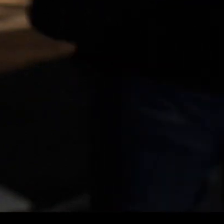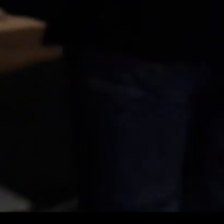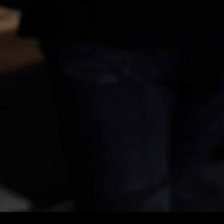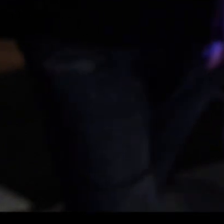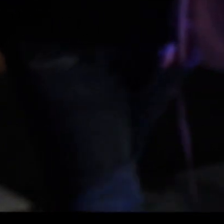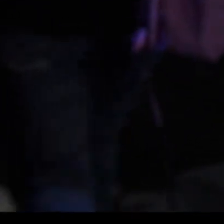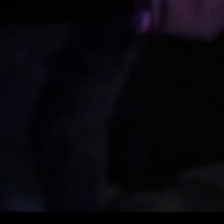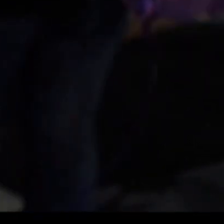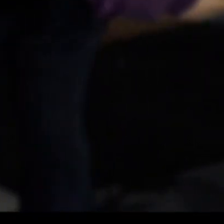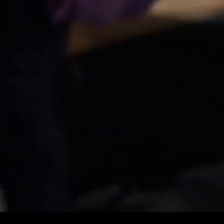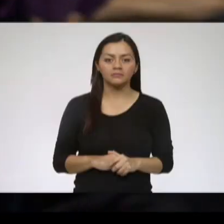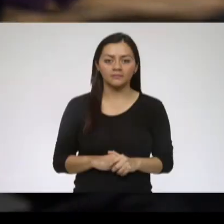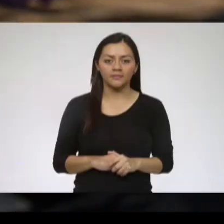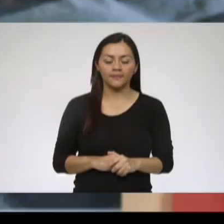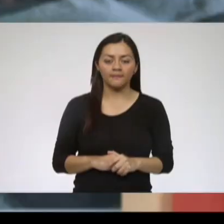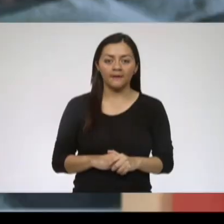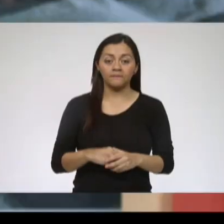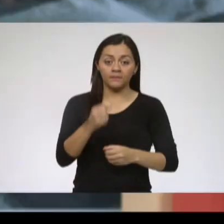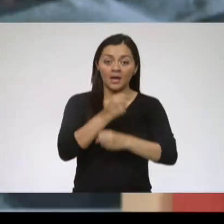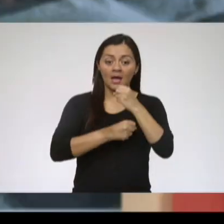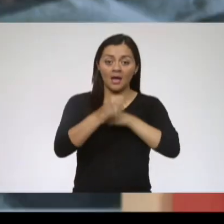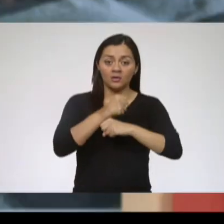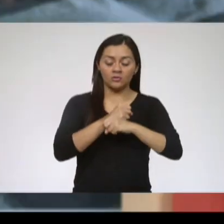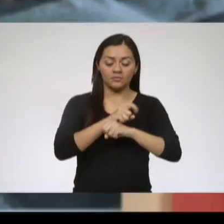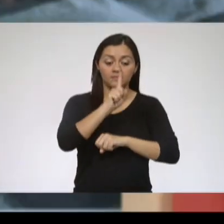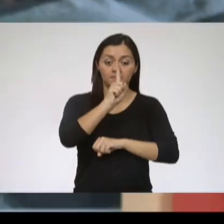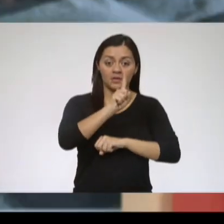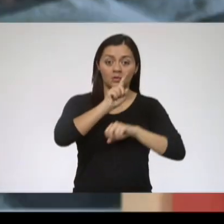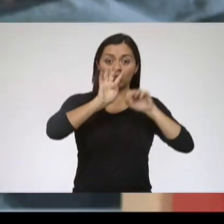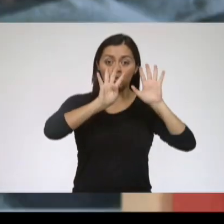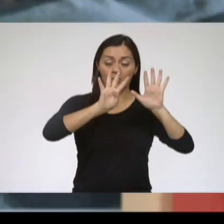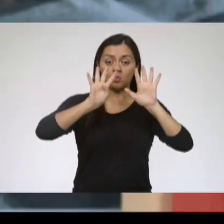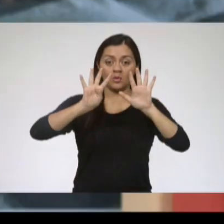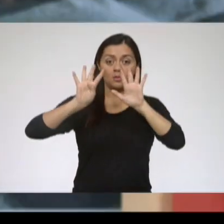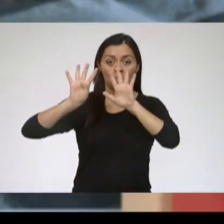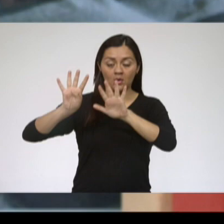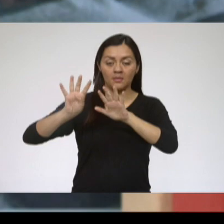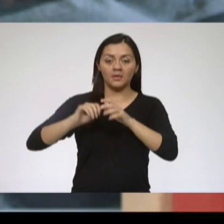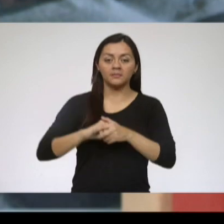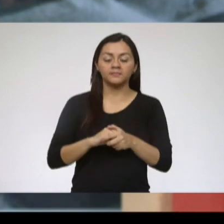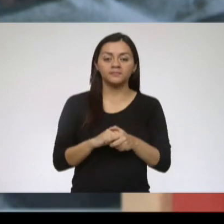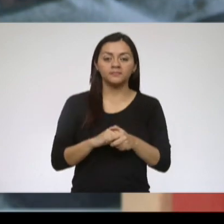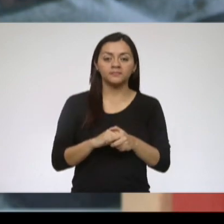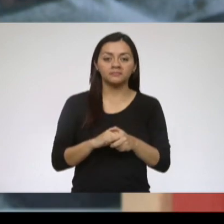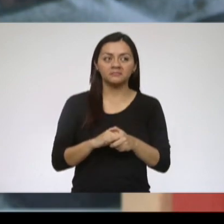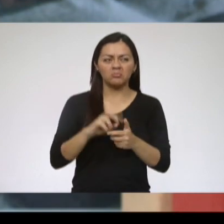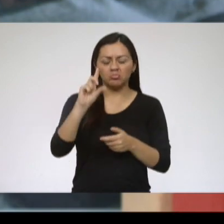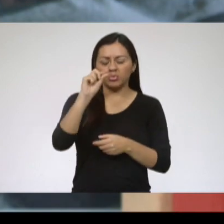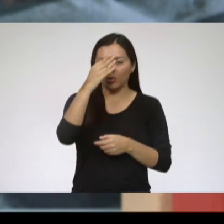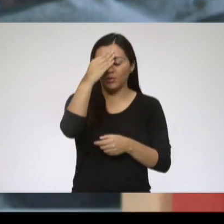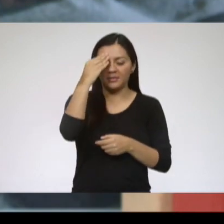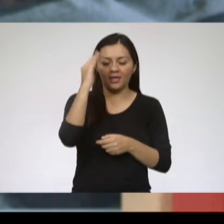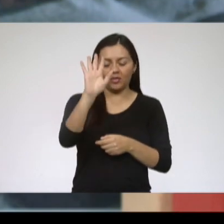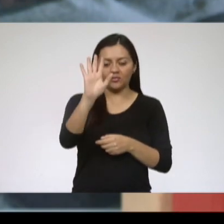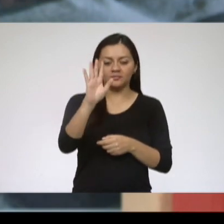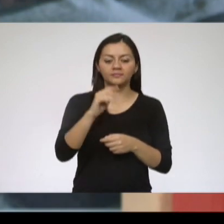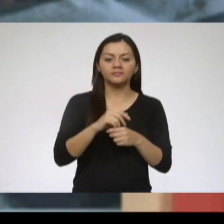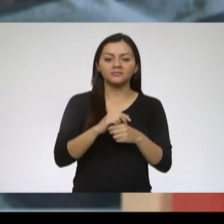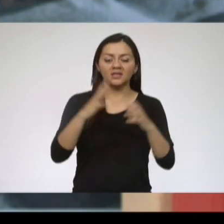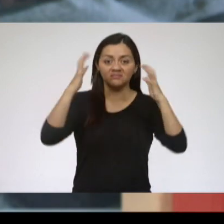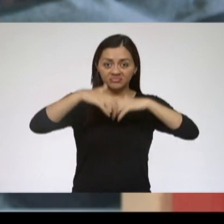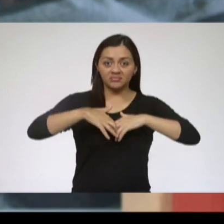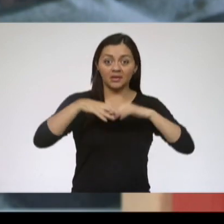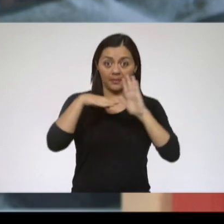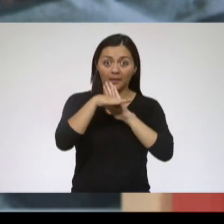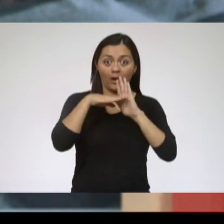En el 99, en la crisis financiera, creo que es hasta una obviedad lo que voy a decir, en la crisis bancaria